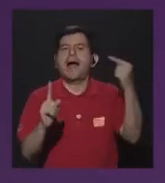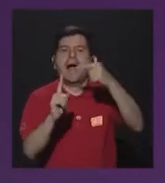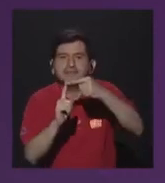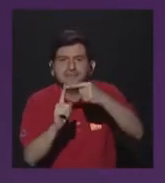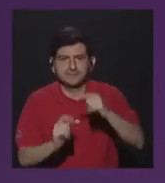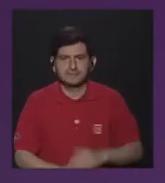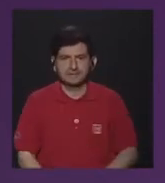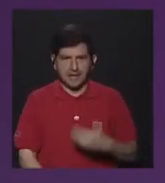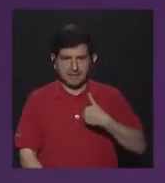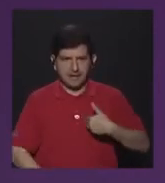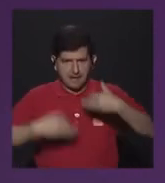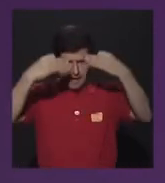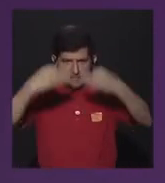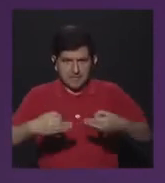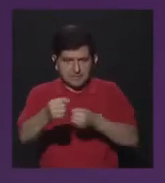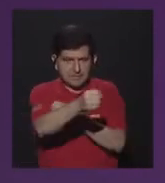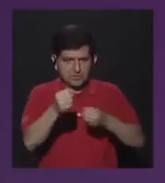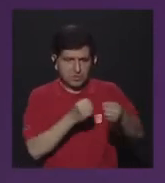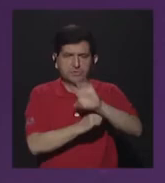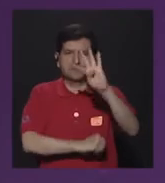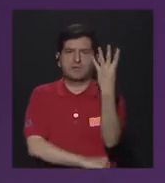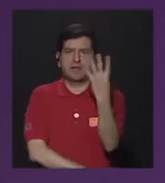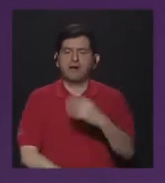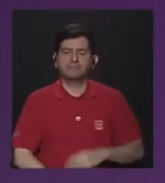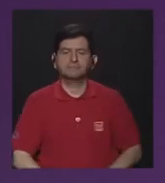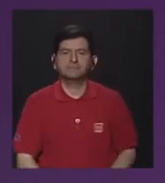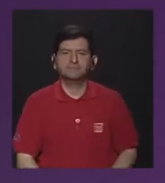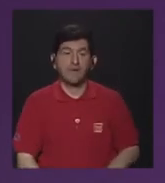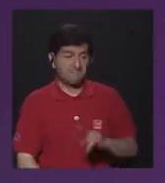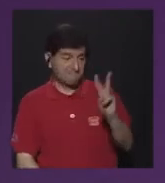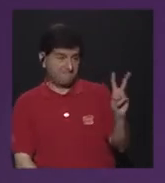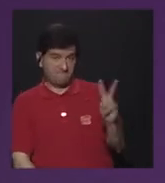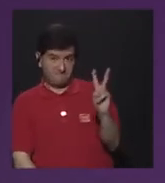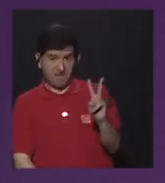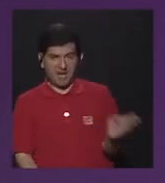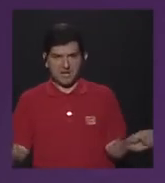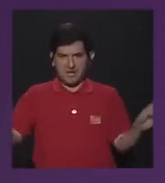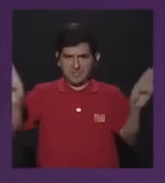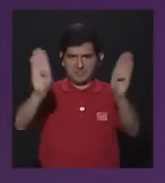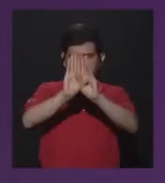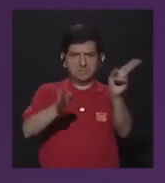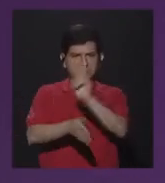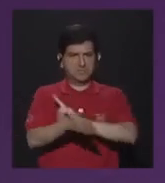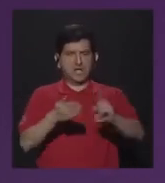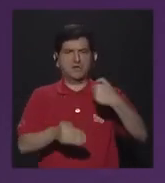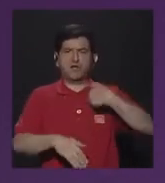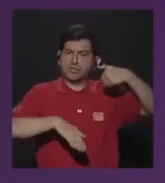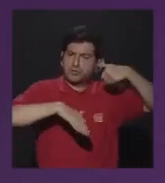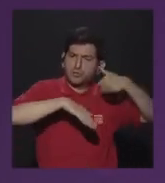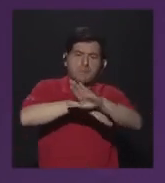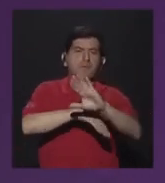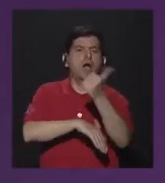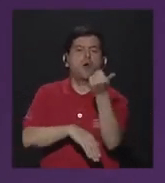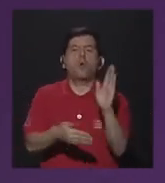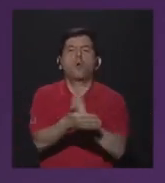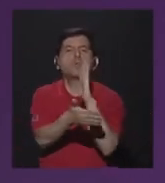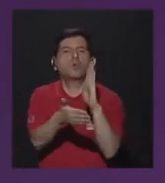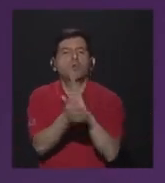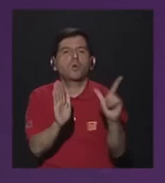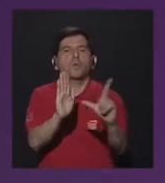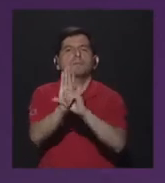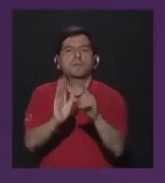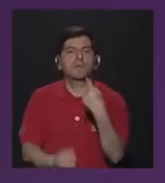haya resolución de la sala cuarta el viernes que cierra la universidad yo mando otro oficio